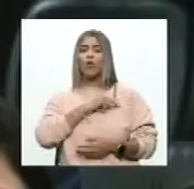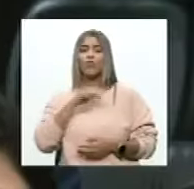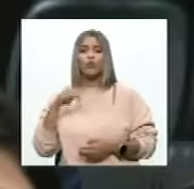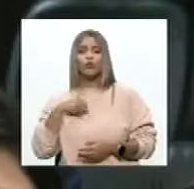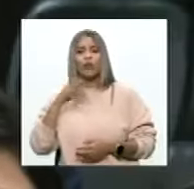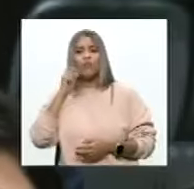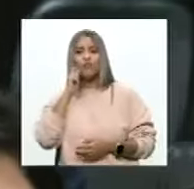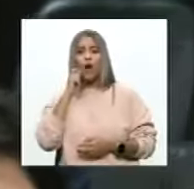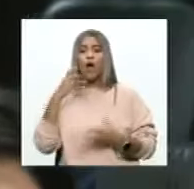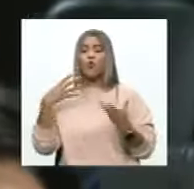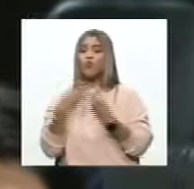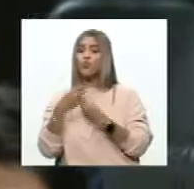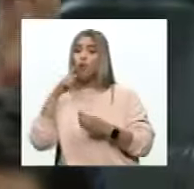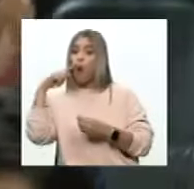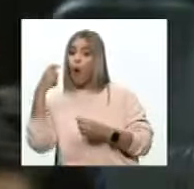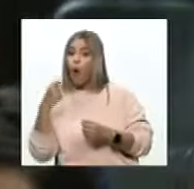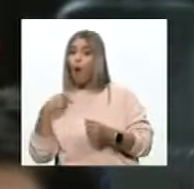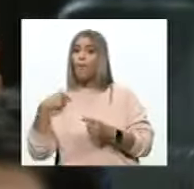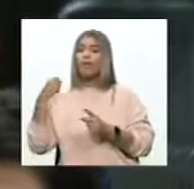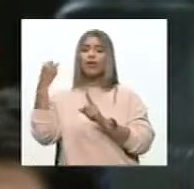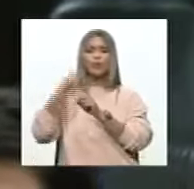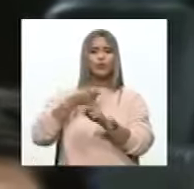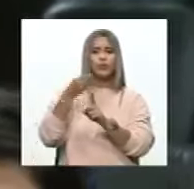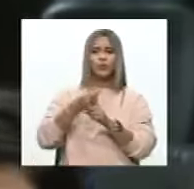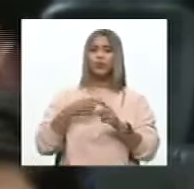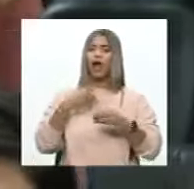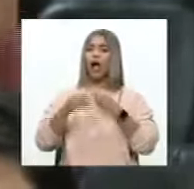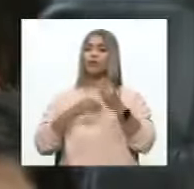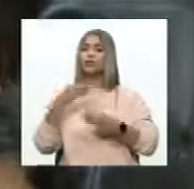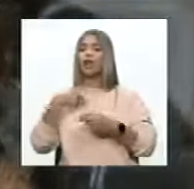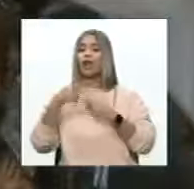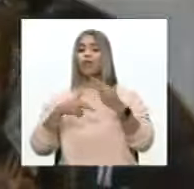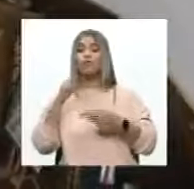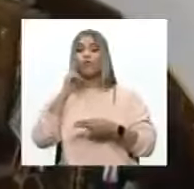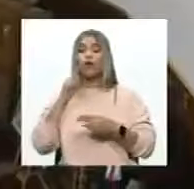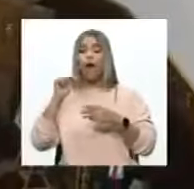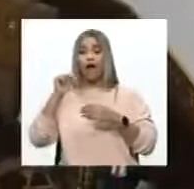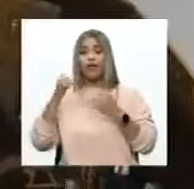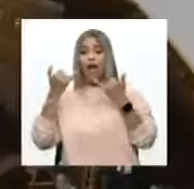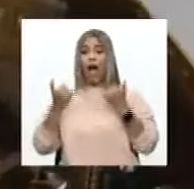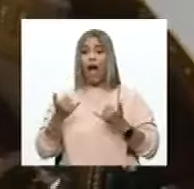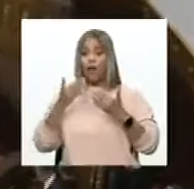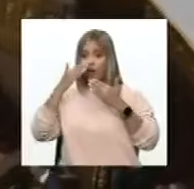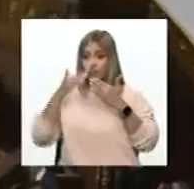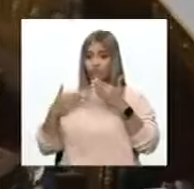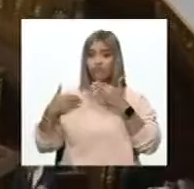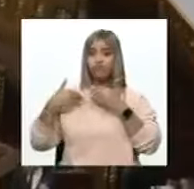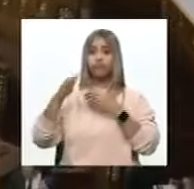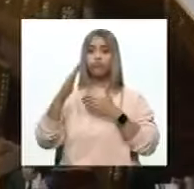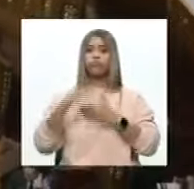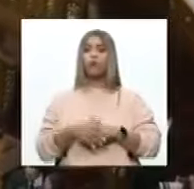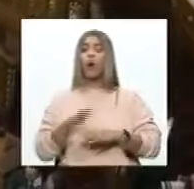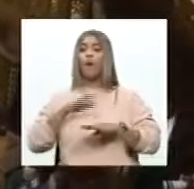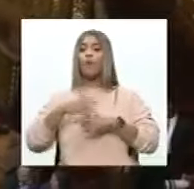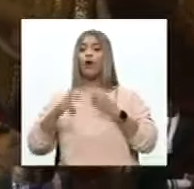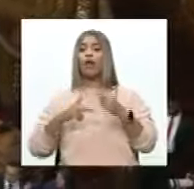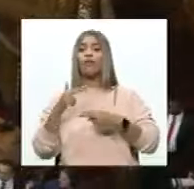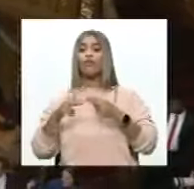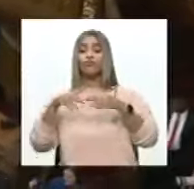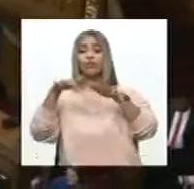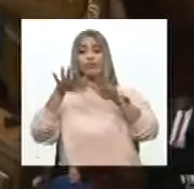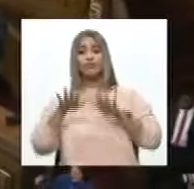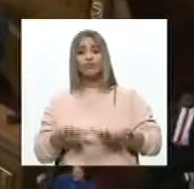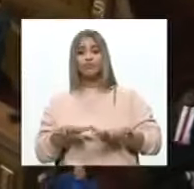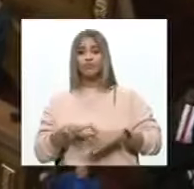nosotras venceremos y seguiremos haciendo revolución bolivariana de aquí hasta los días que están por venir, porque la revolución